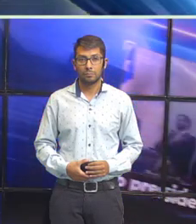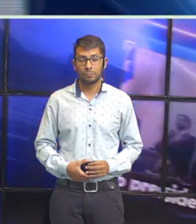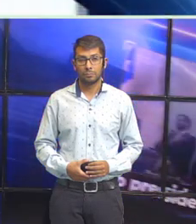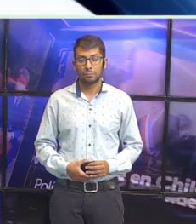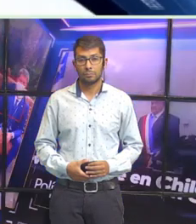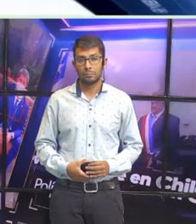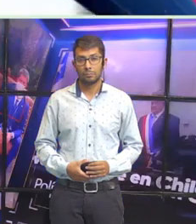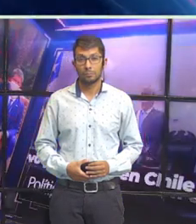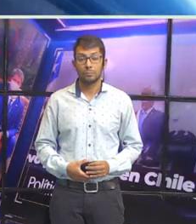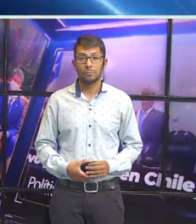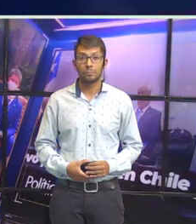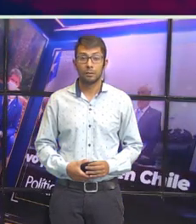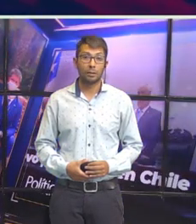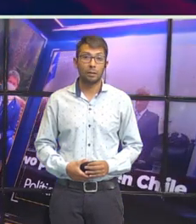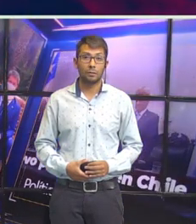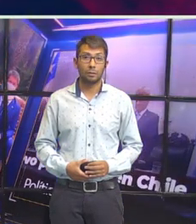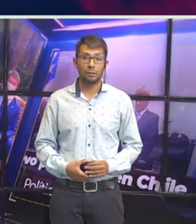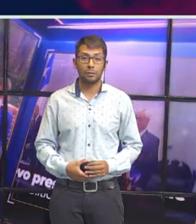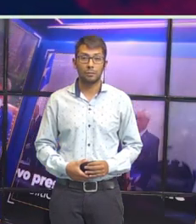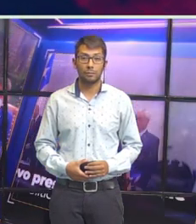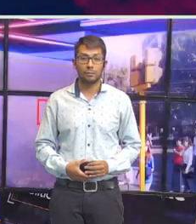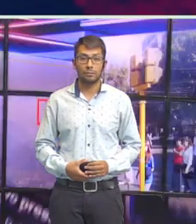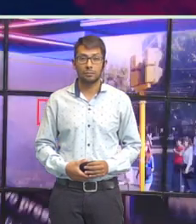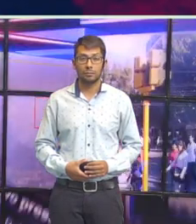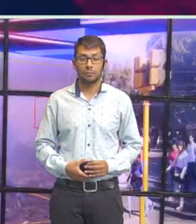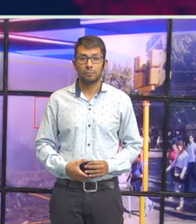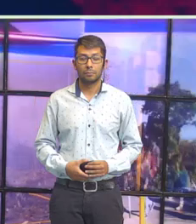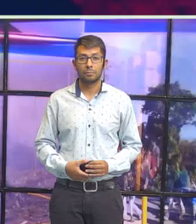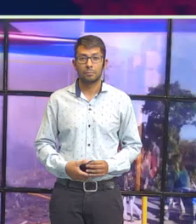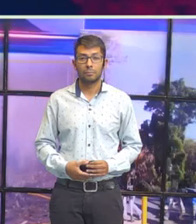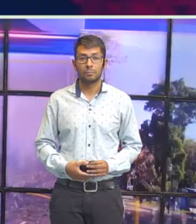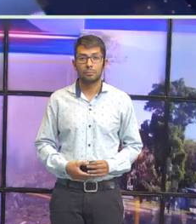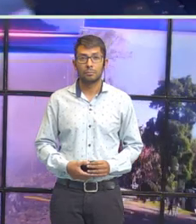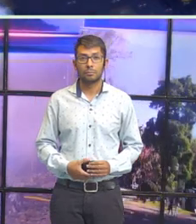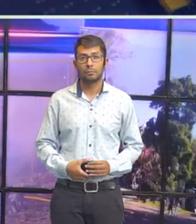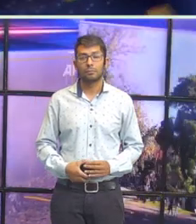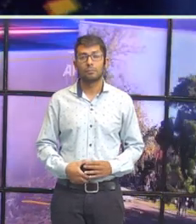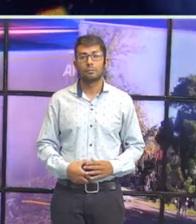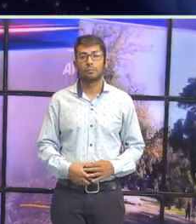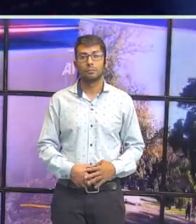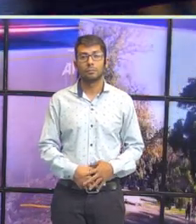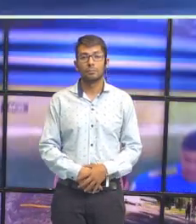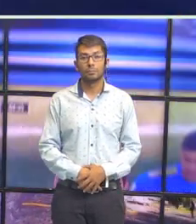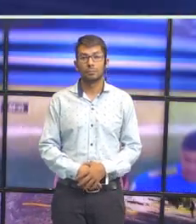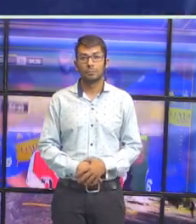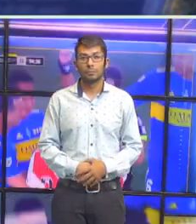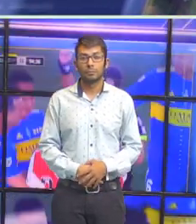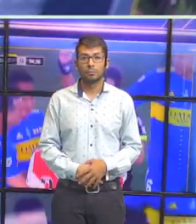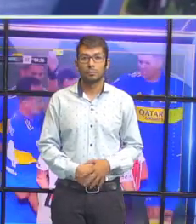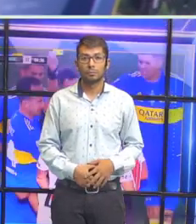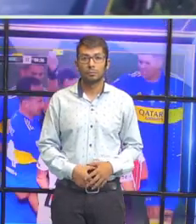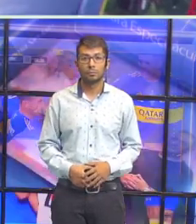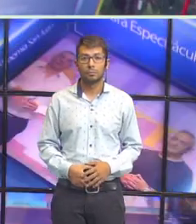este viven viven al día sí un tema que me parece importante que tengamos en cuenta porque cuando se habla de un Bono al sector privado